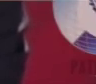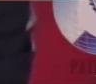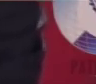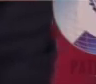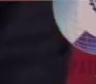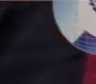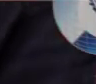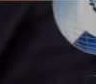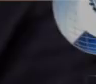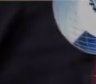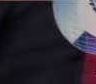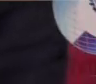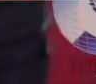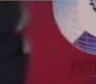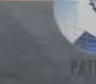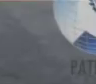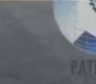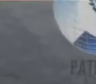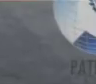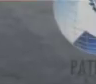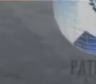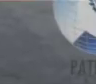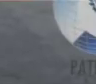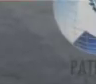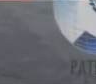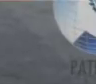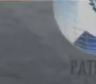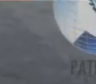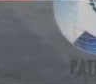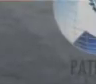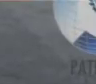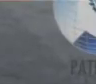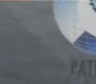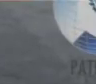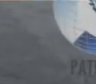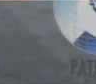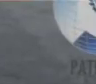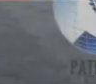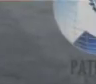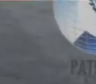todas las modalidades de protección.